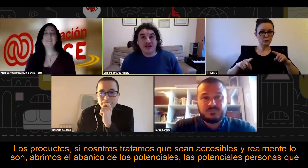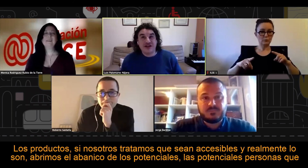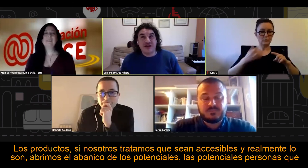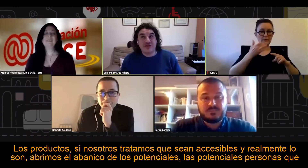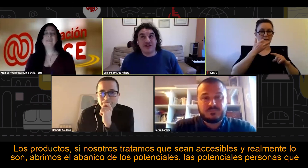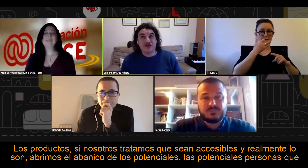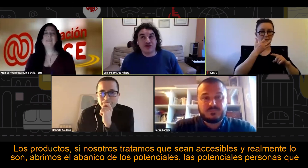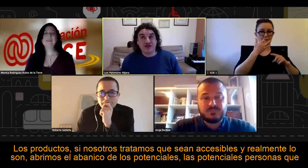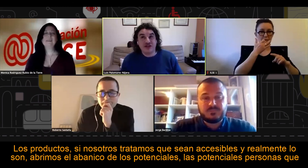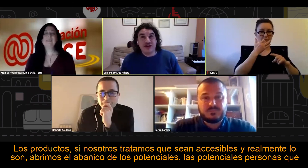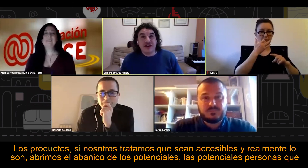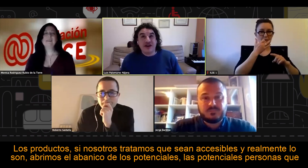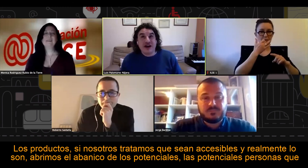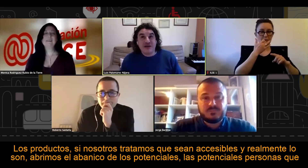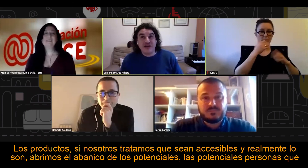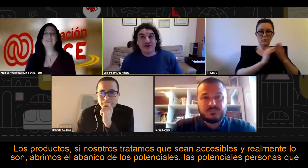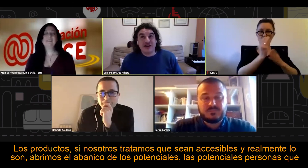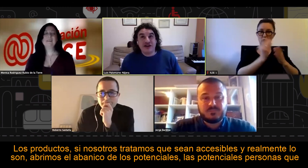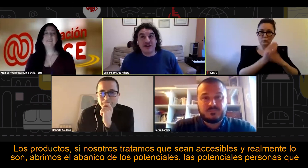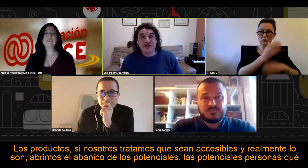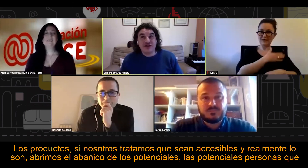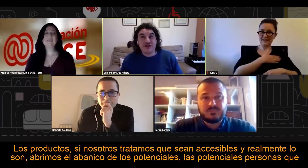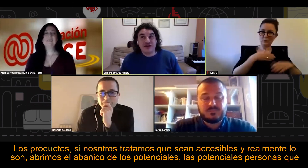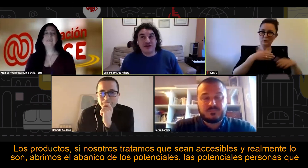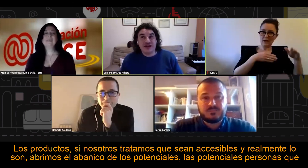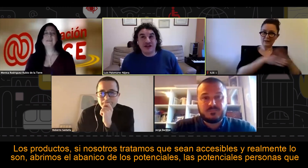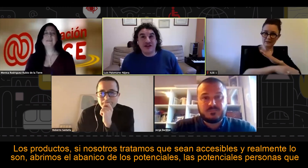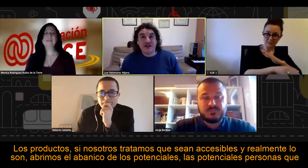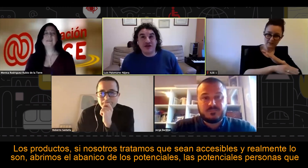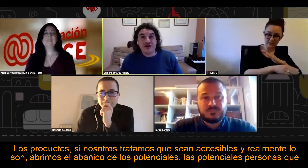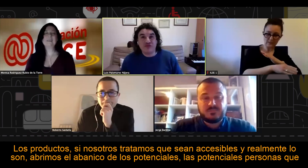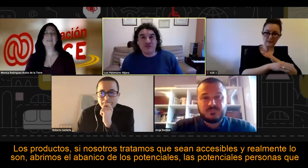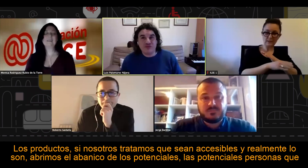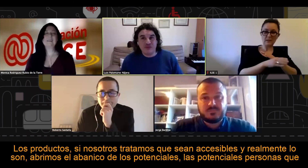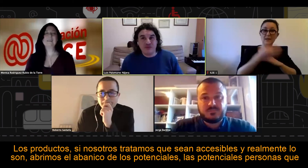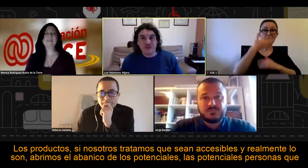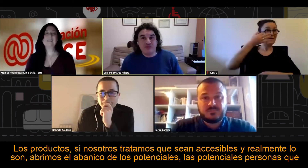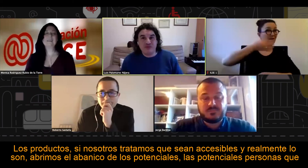y realmente lo son, abrimos el abanico de las